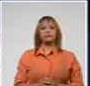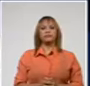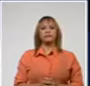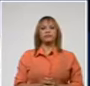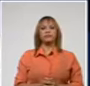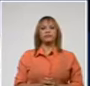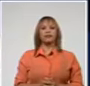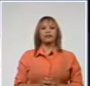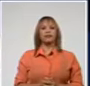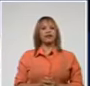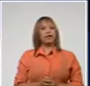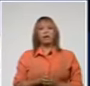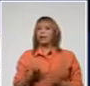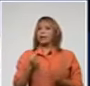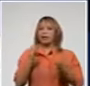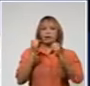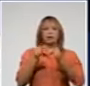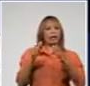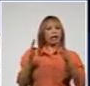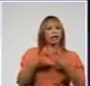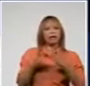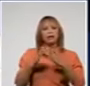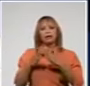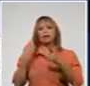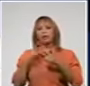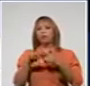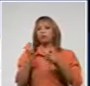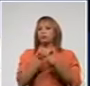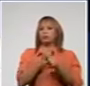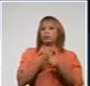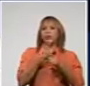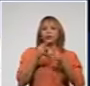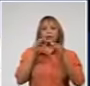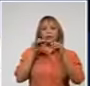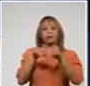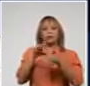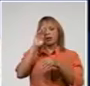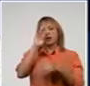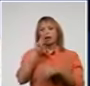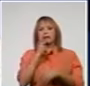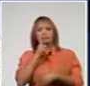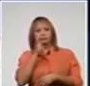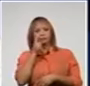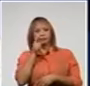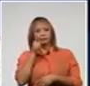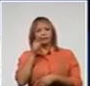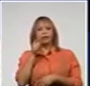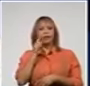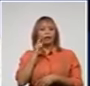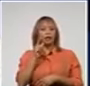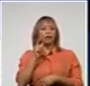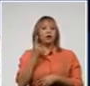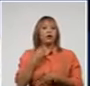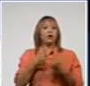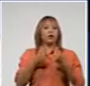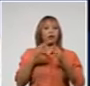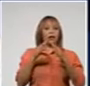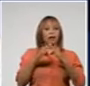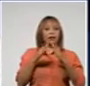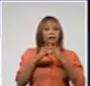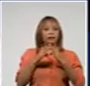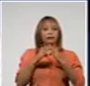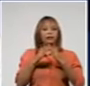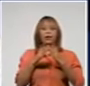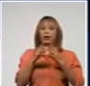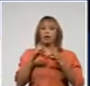incorporados a sus actividades, otros aún en cuarentena en su domicilio, a pesar de tener el test